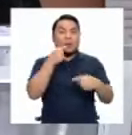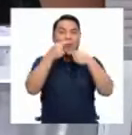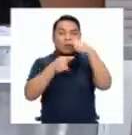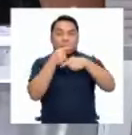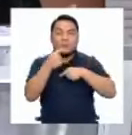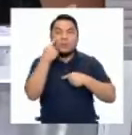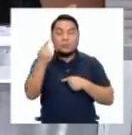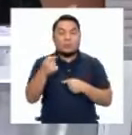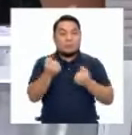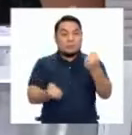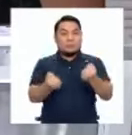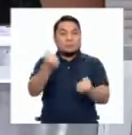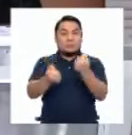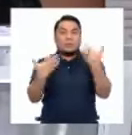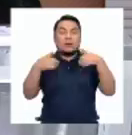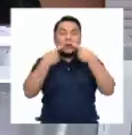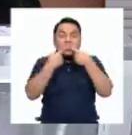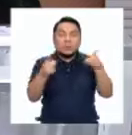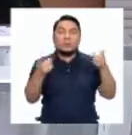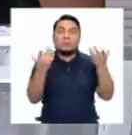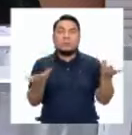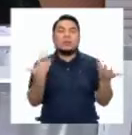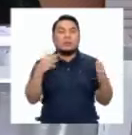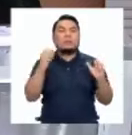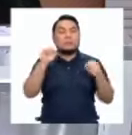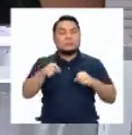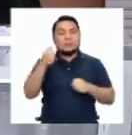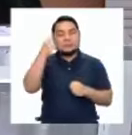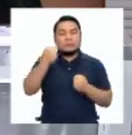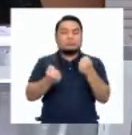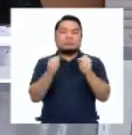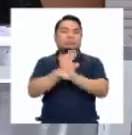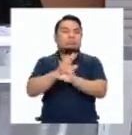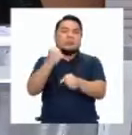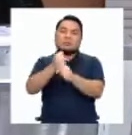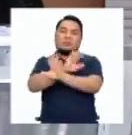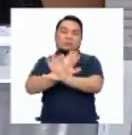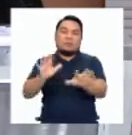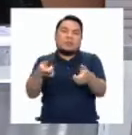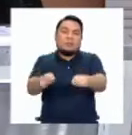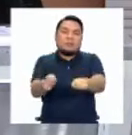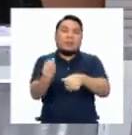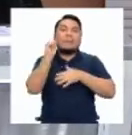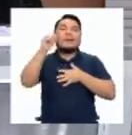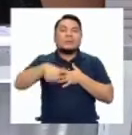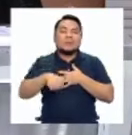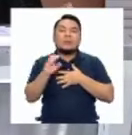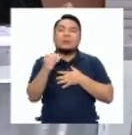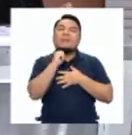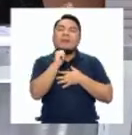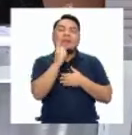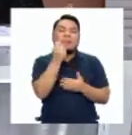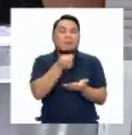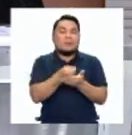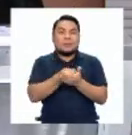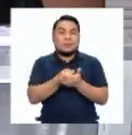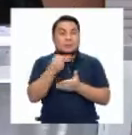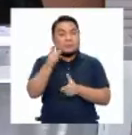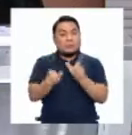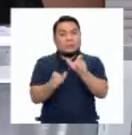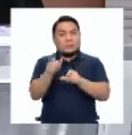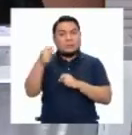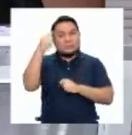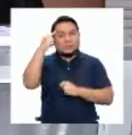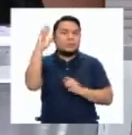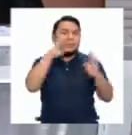Que los transportistas anuncian que dejarían de operar desde mañana por la falta de recursos. Así es, usuarios se mostraron